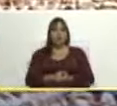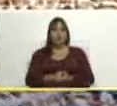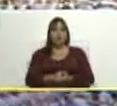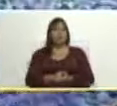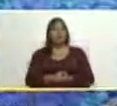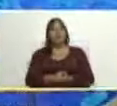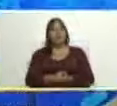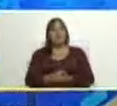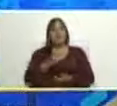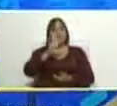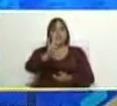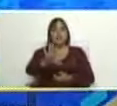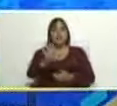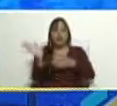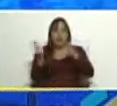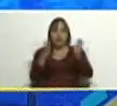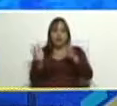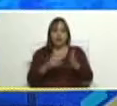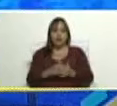5 de